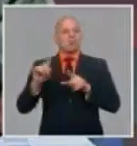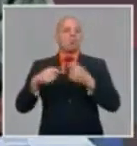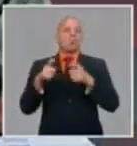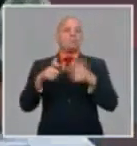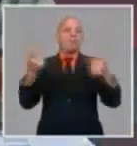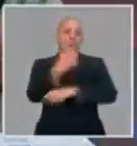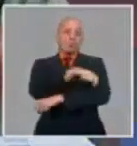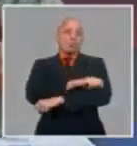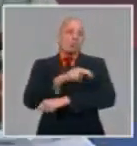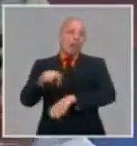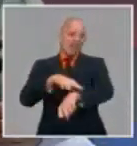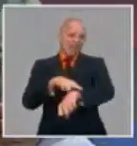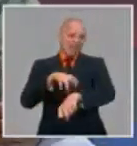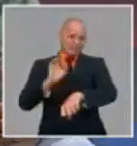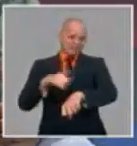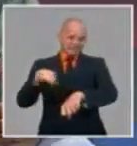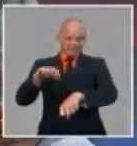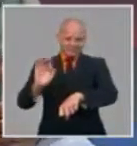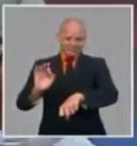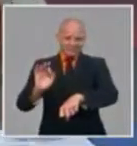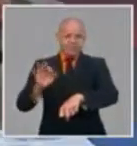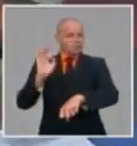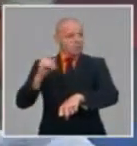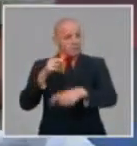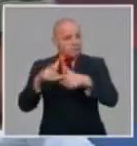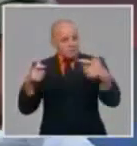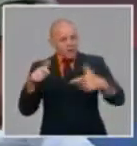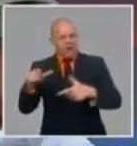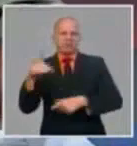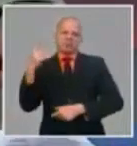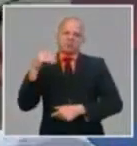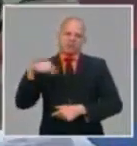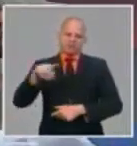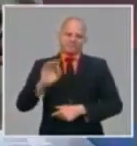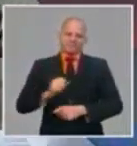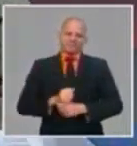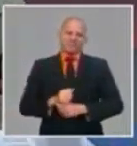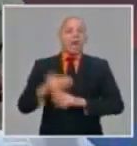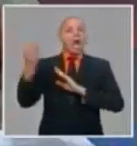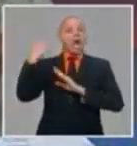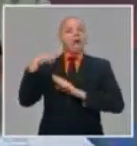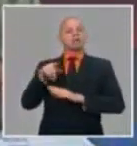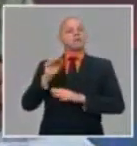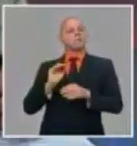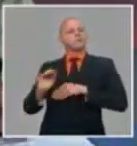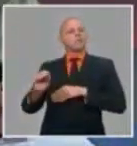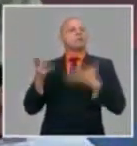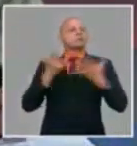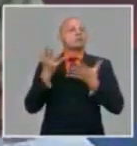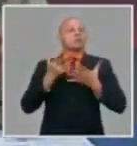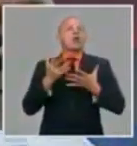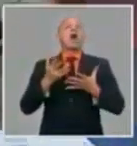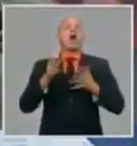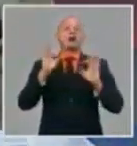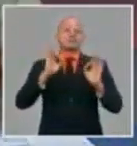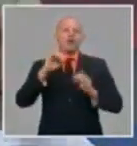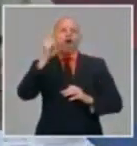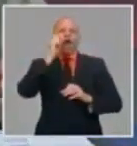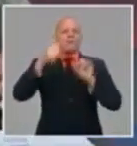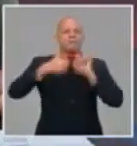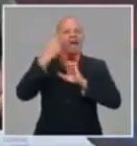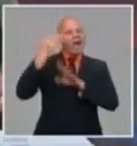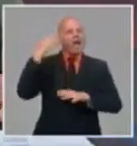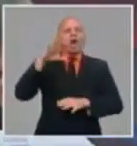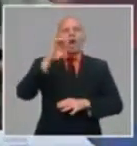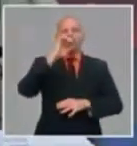muy viejo, pero que ha cobrado fuerza ahora, desde que el propio Barack Obama fue el que introdujo este tema en el funeral de uno de los líderes